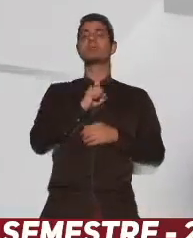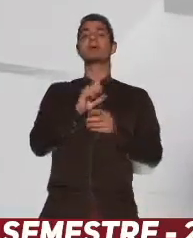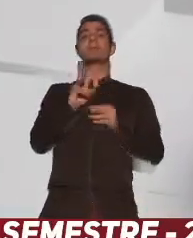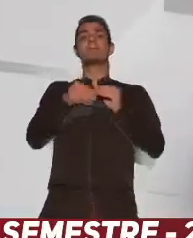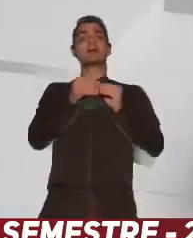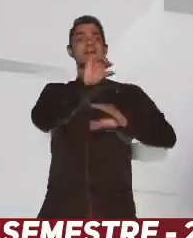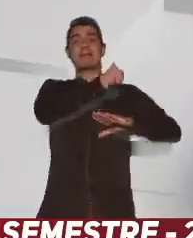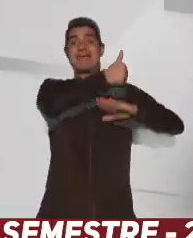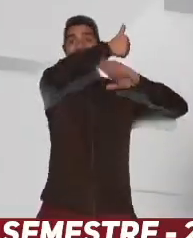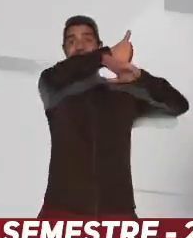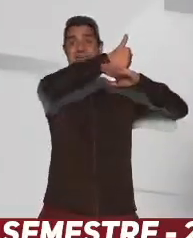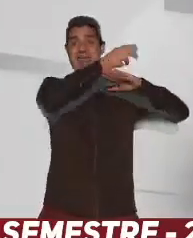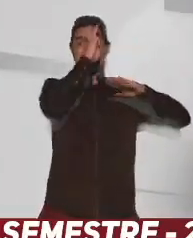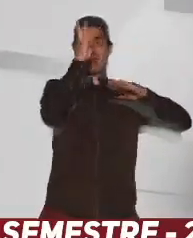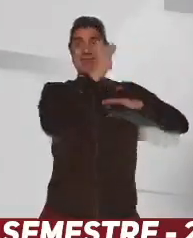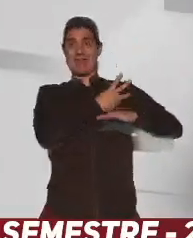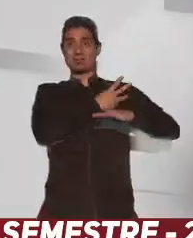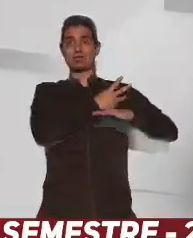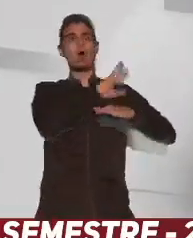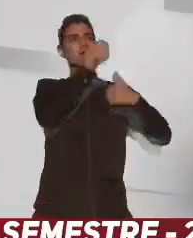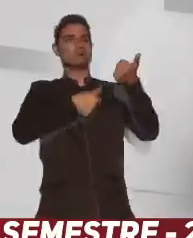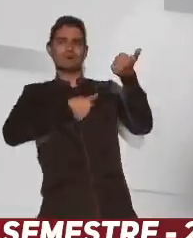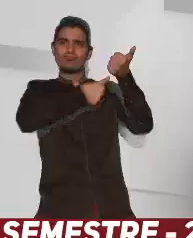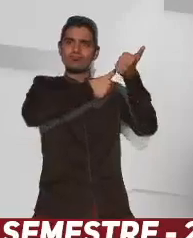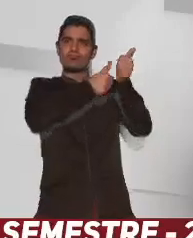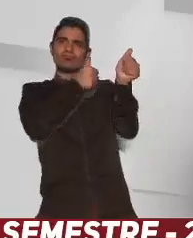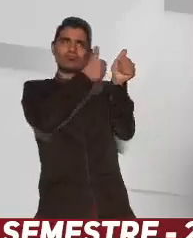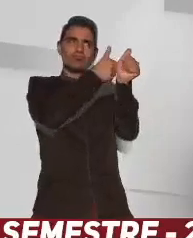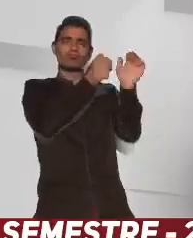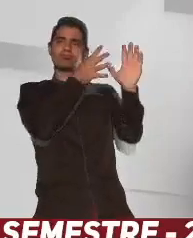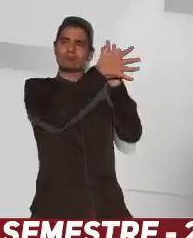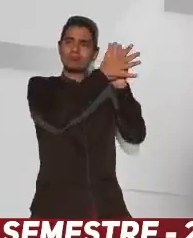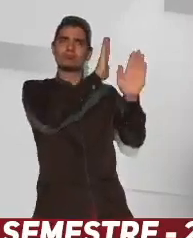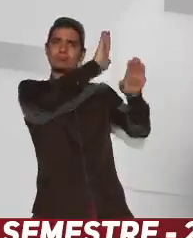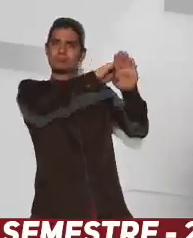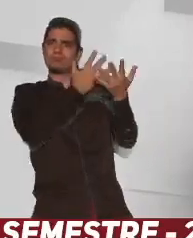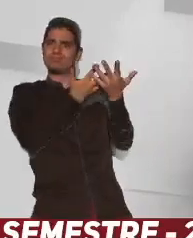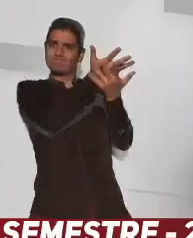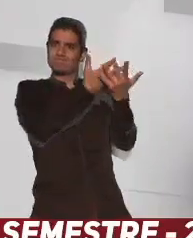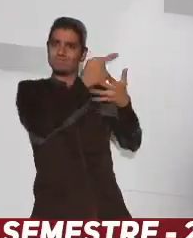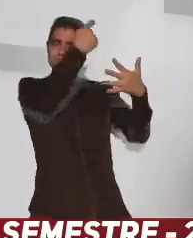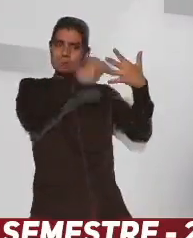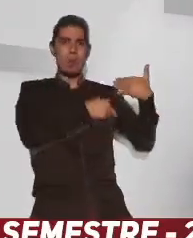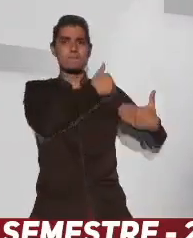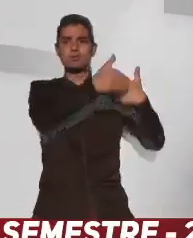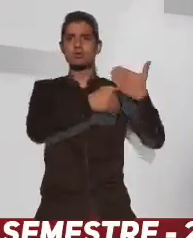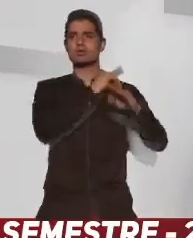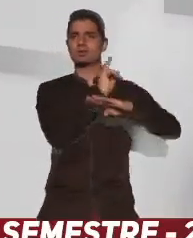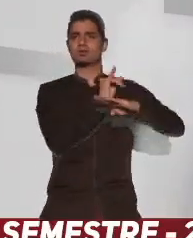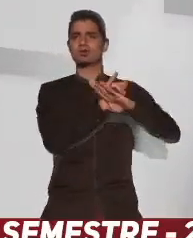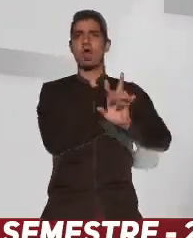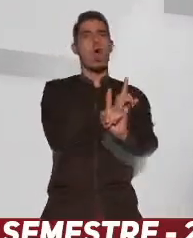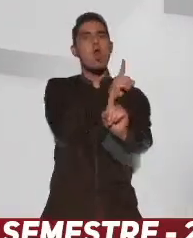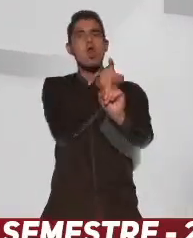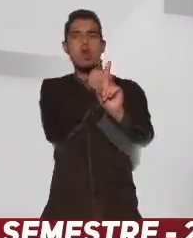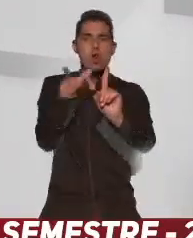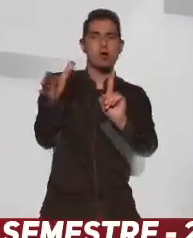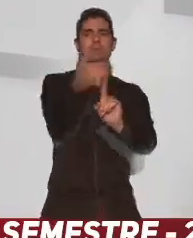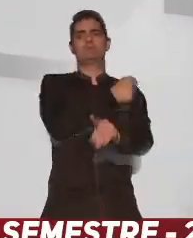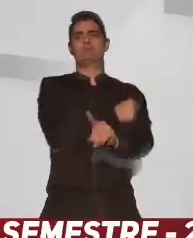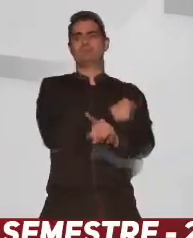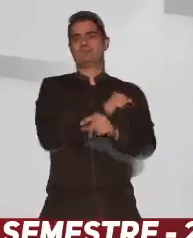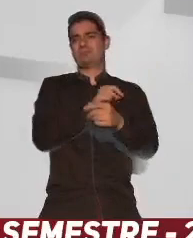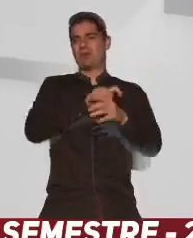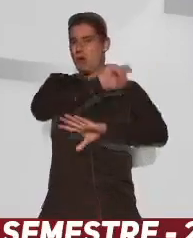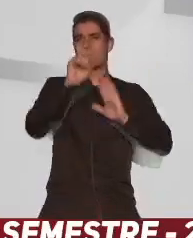de mecanismos de fortalecimiento de los procesos institucionales para el logro de los objetivos relacionados con la